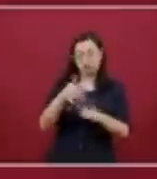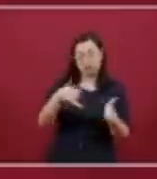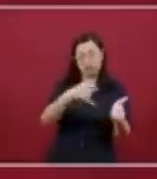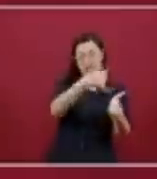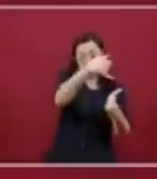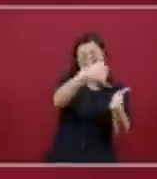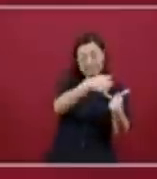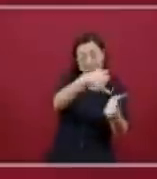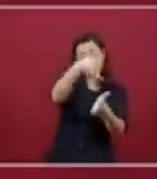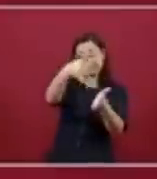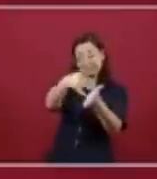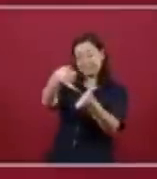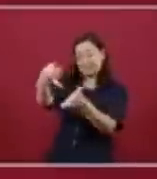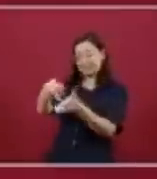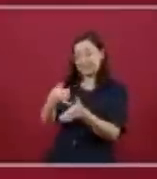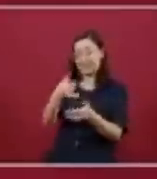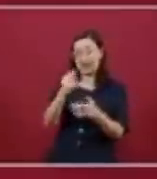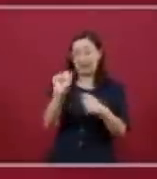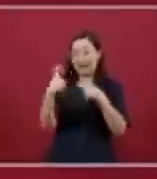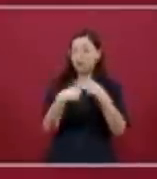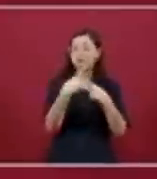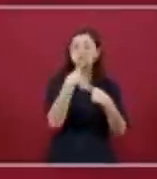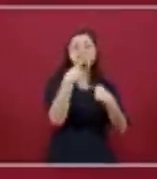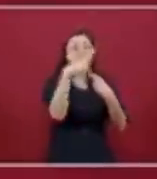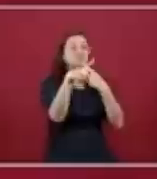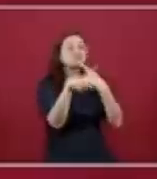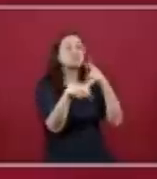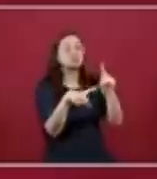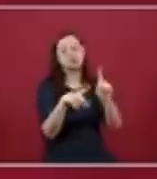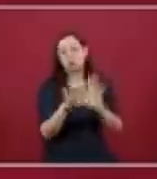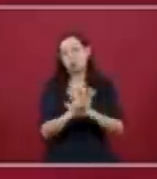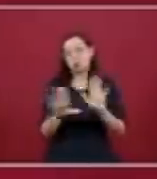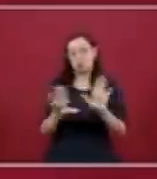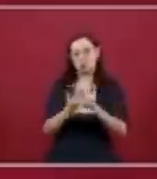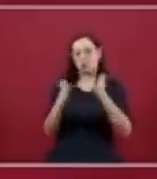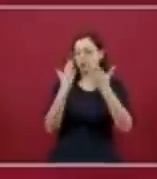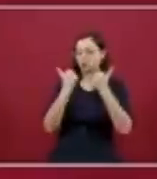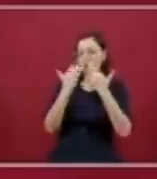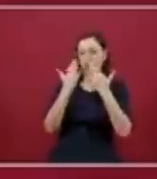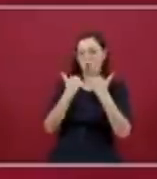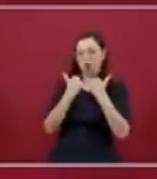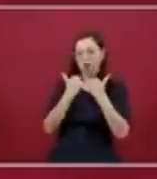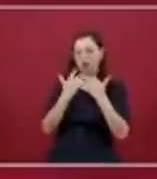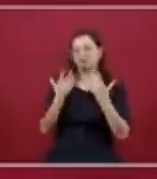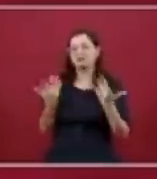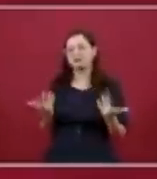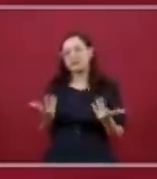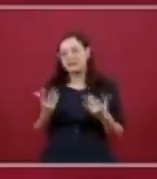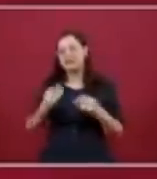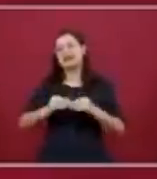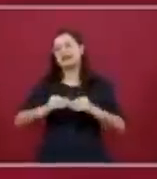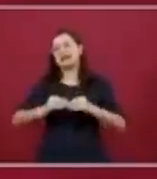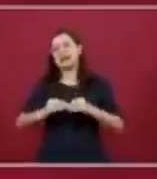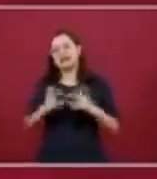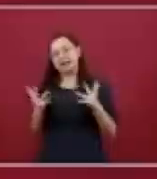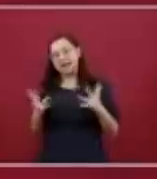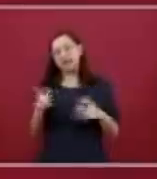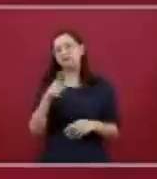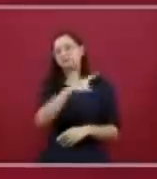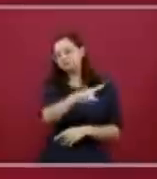sobre estos temas. Desde luego es de dominio público que